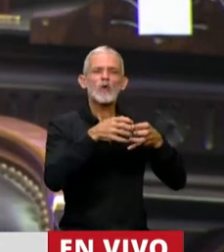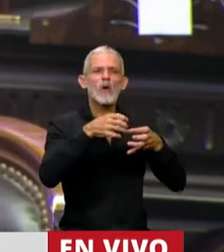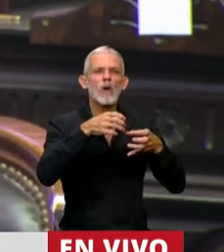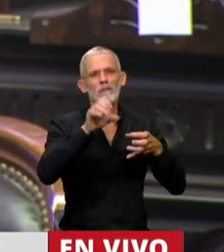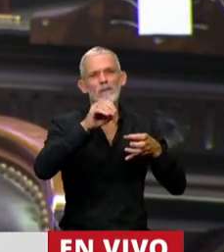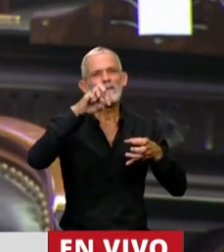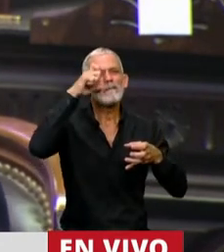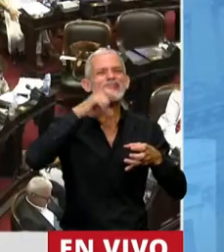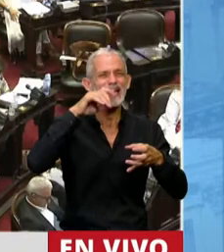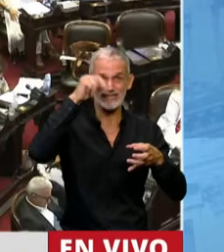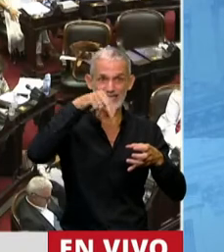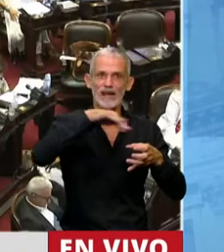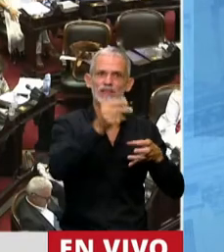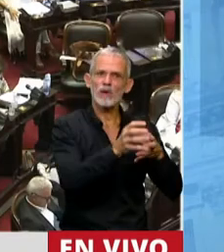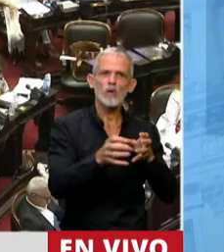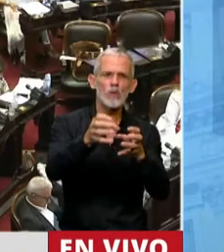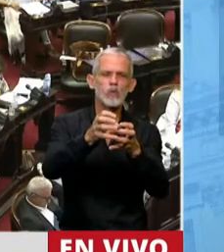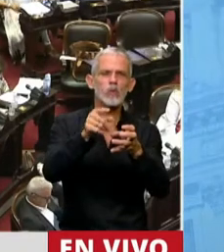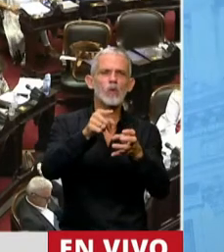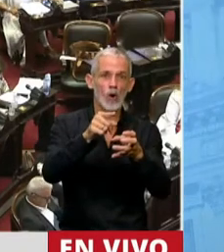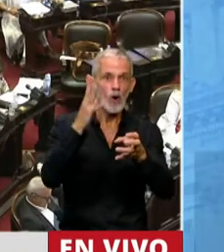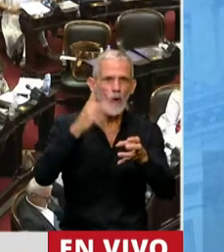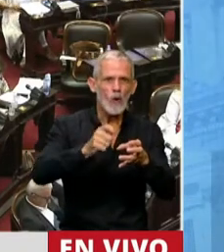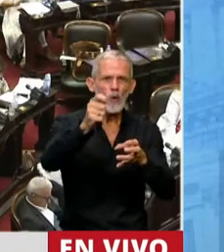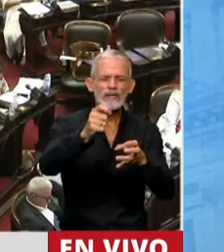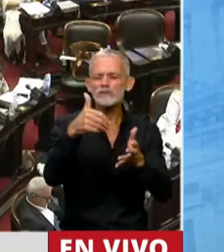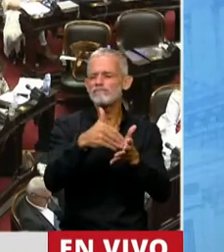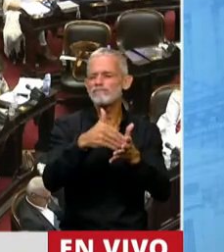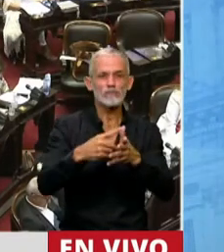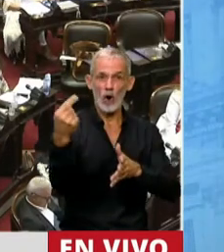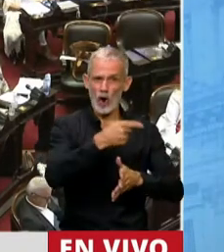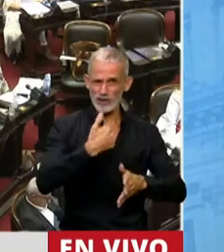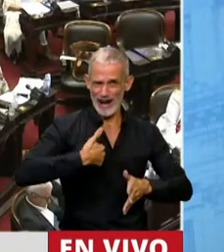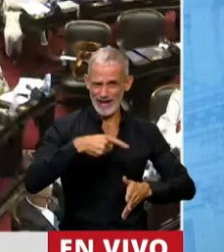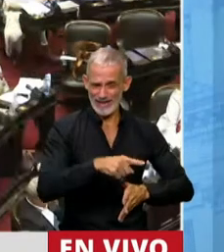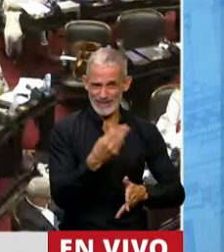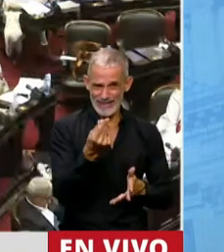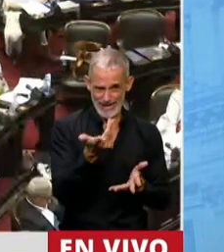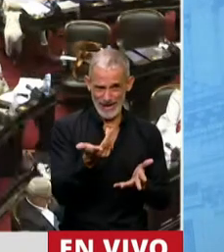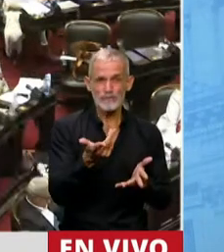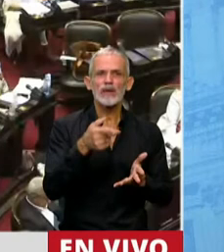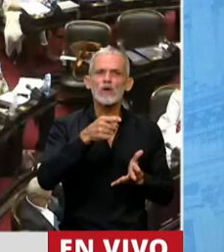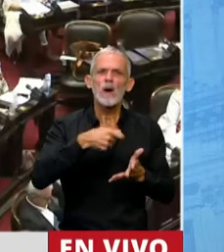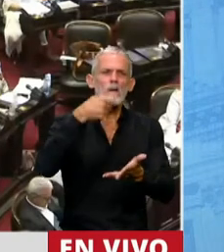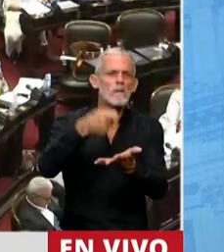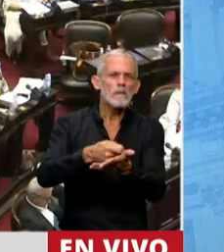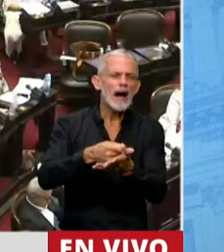Petersen, luego al fondo Burfao, quien inició un juicio millonario contra la Argentina. Se le